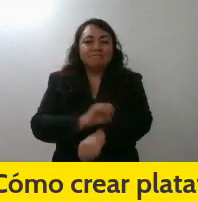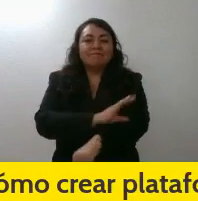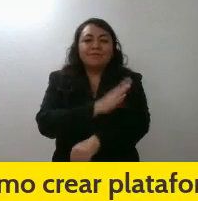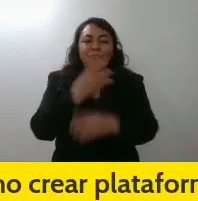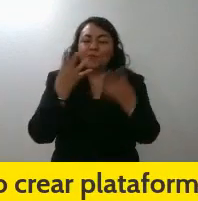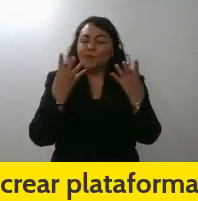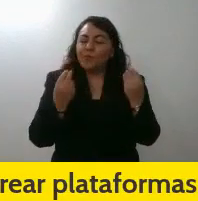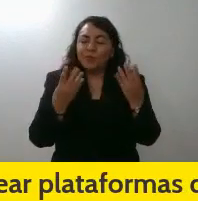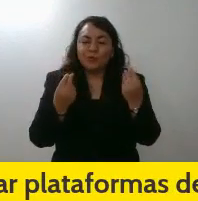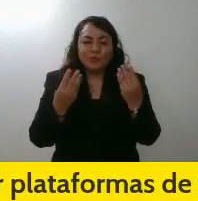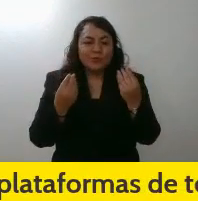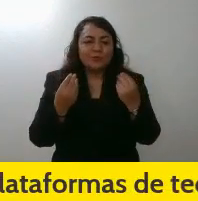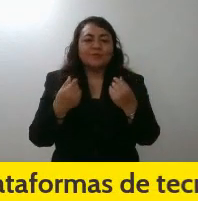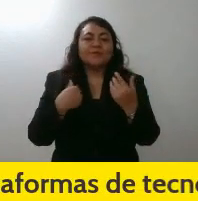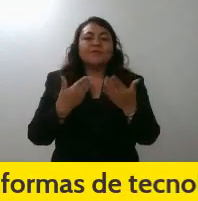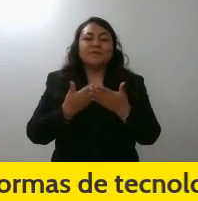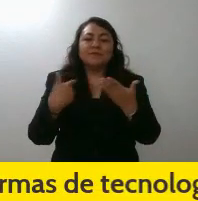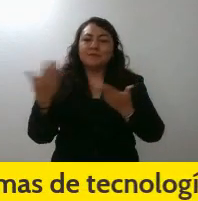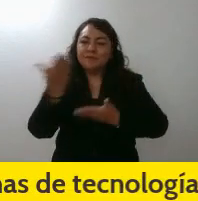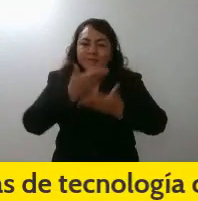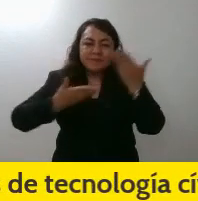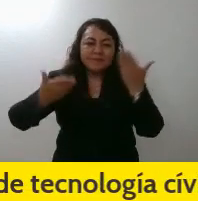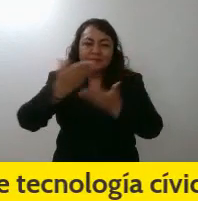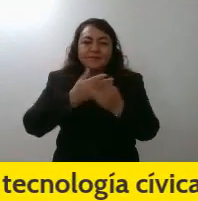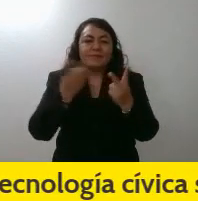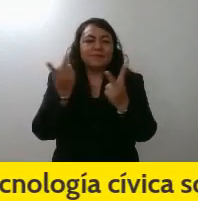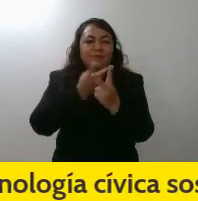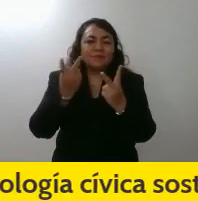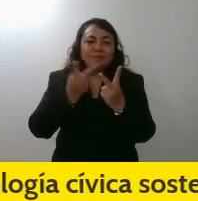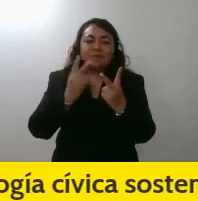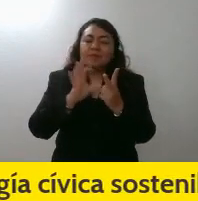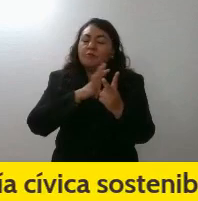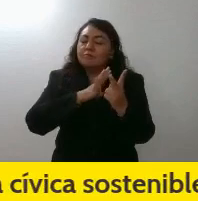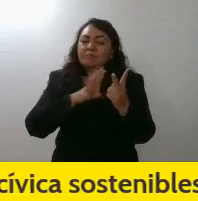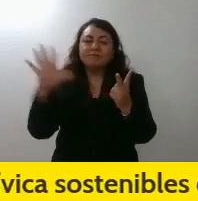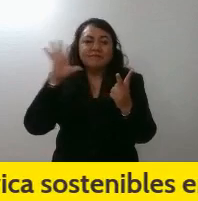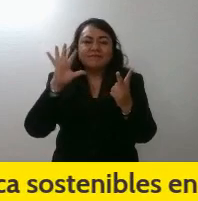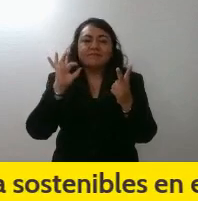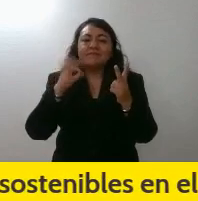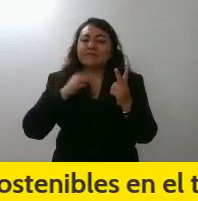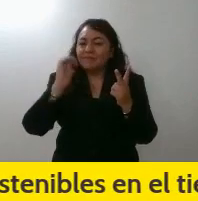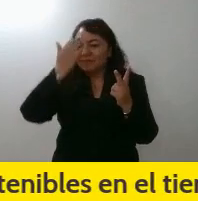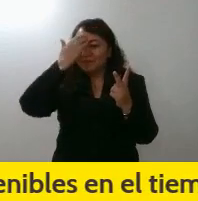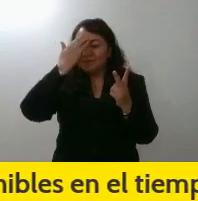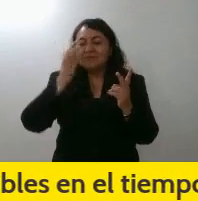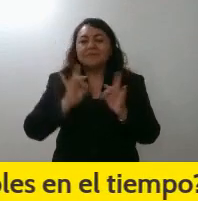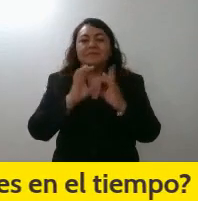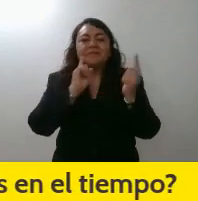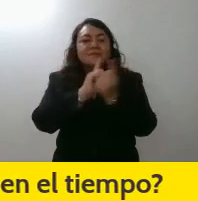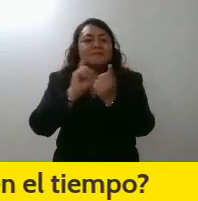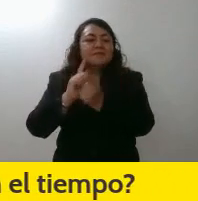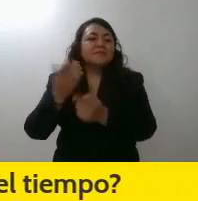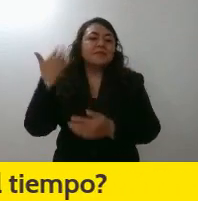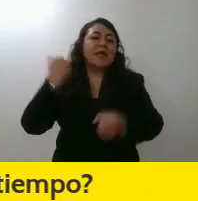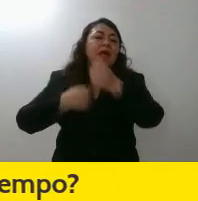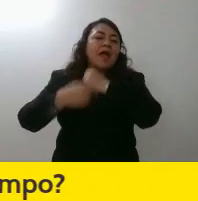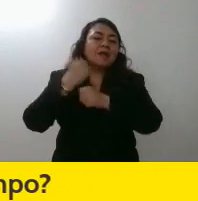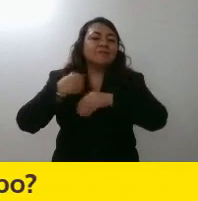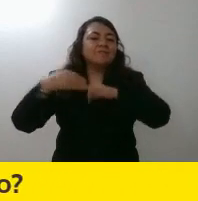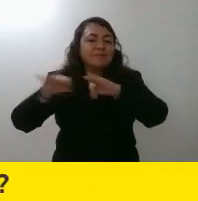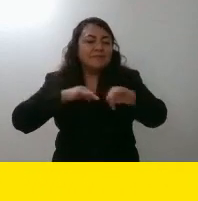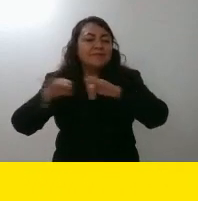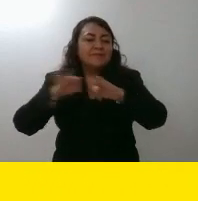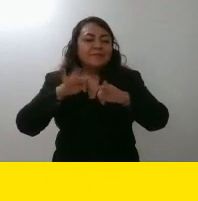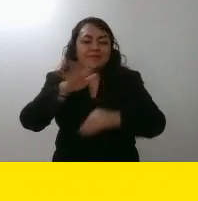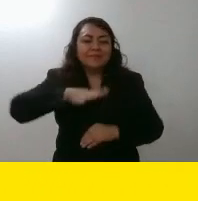emocionado de compartir panel con estas dos personas increíbles que he conocido en este camino de algunos años trabajando en el